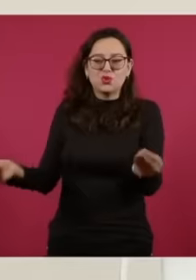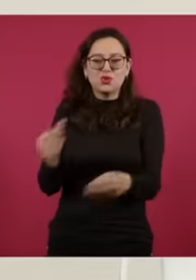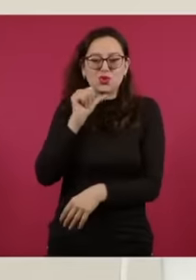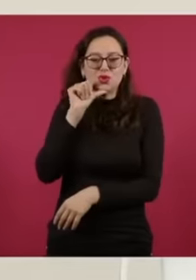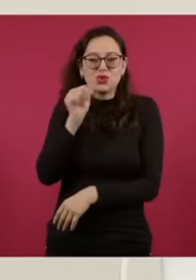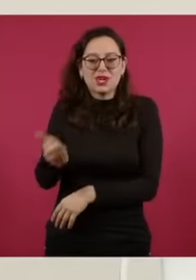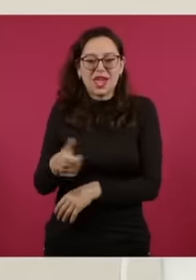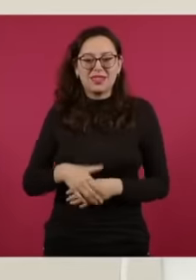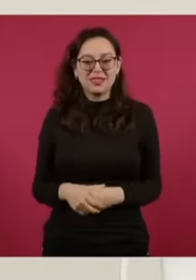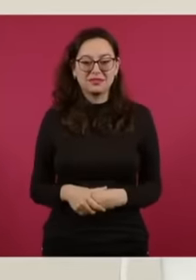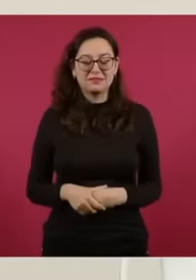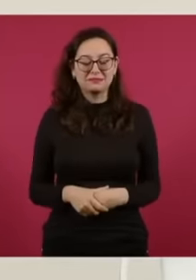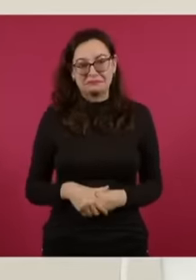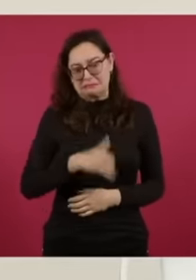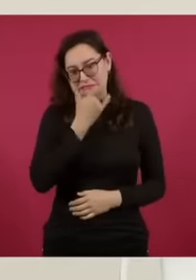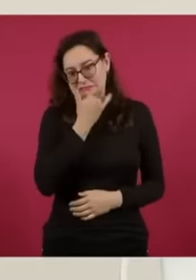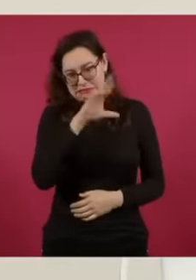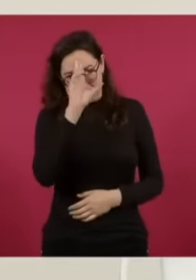Es una imprudencia.